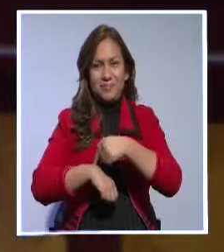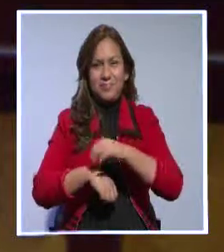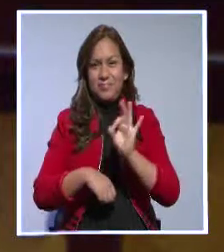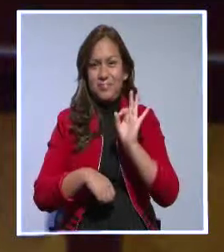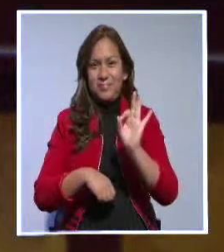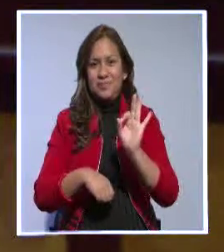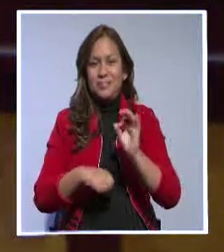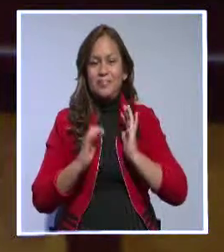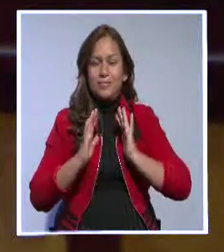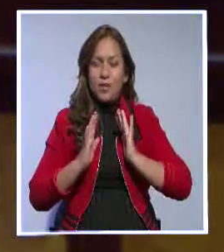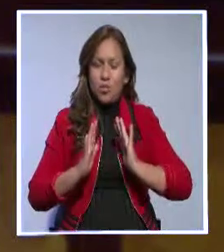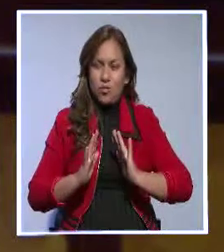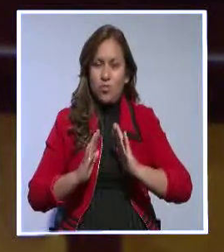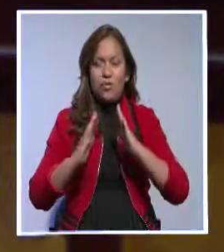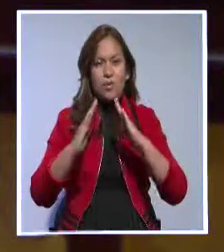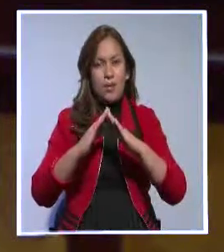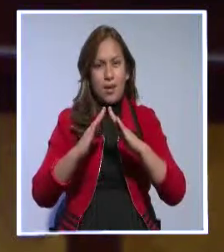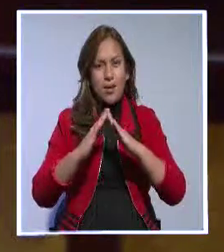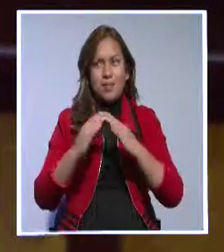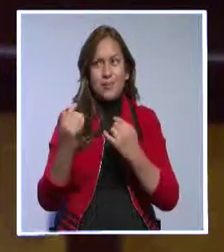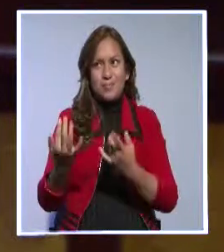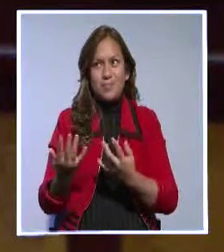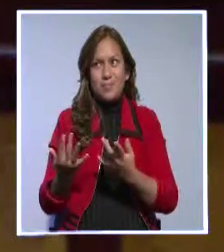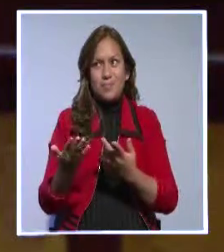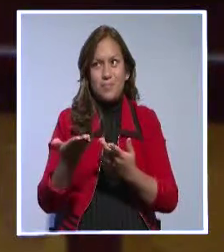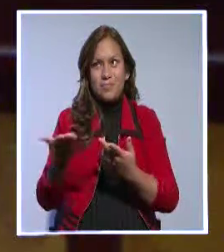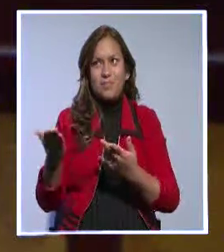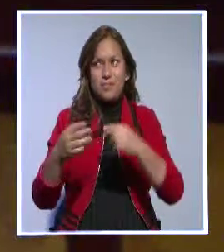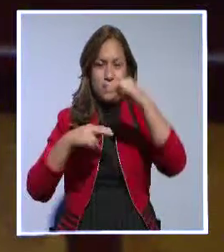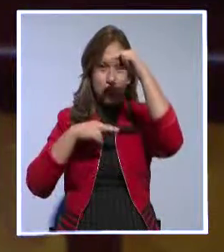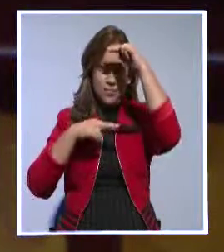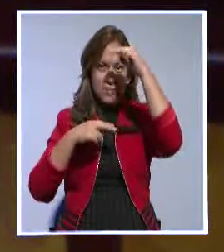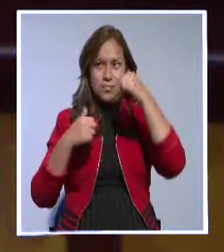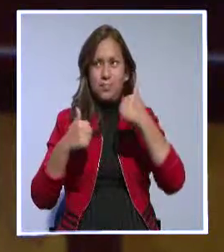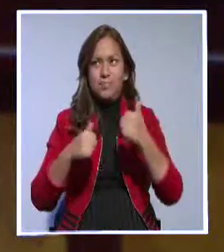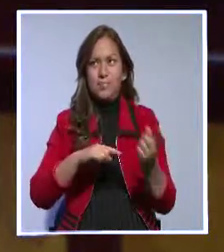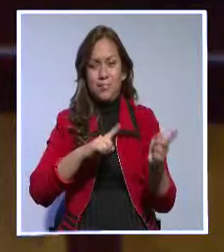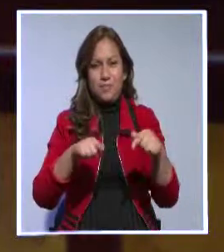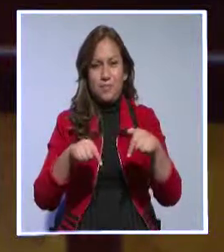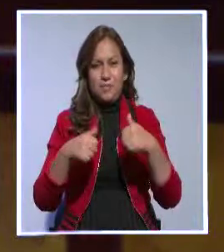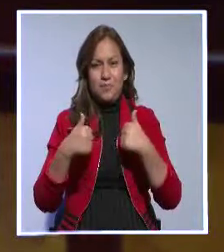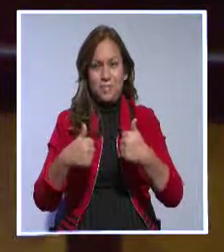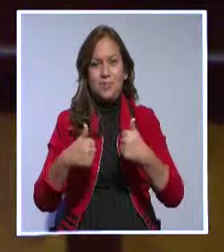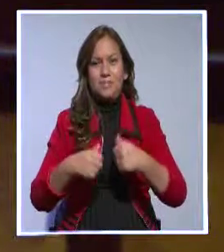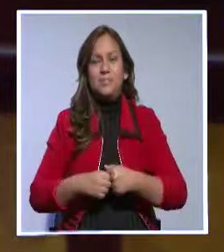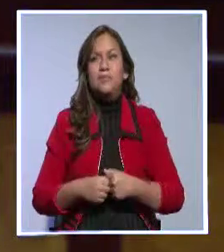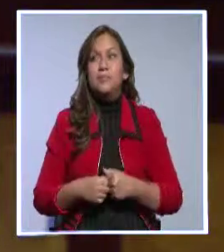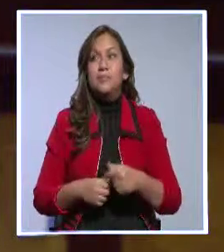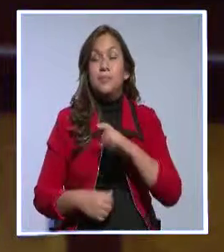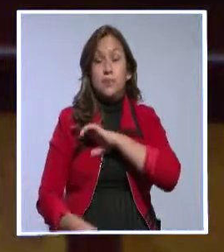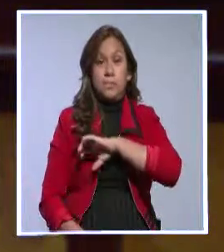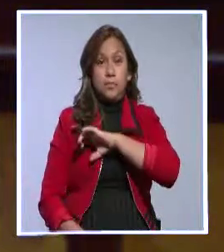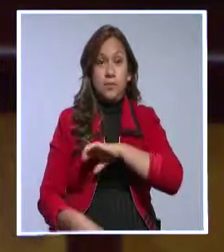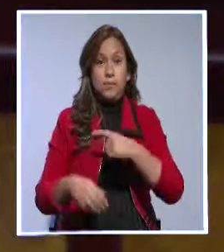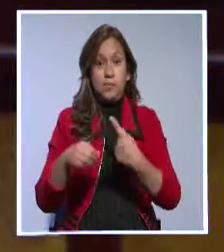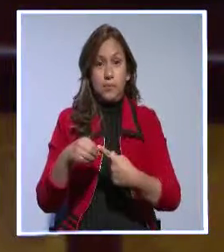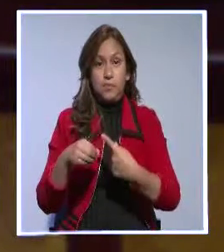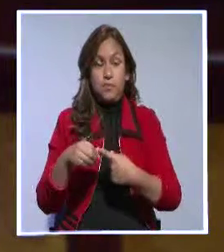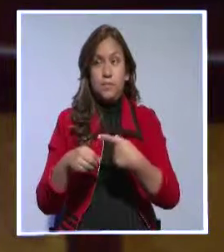más relajada en su casita esperando las noticias que dan desde acá desde este set el municipio de quito